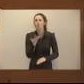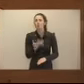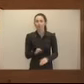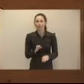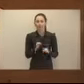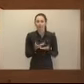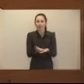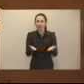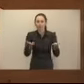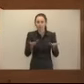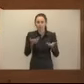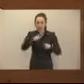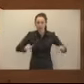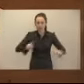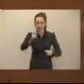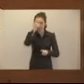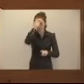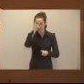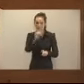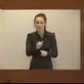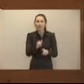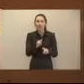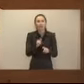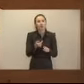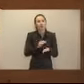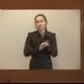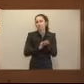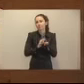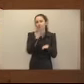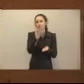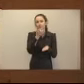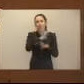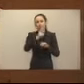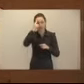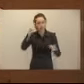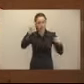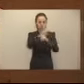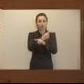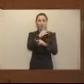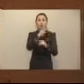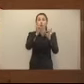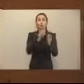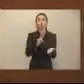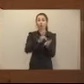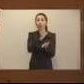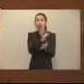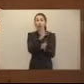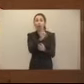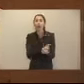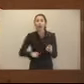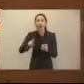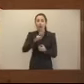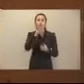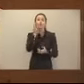al servicio destos enfermos. Sería triste e paradóxico quedar nun brindis anual pol Día Mundial dun